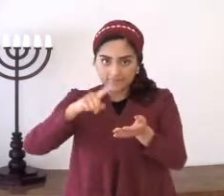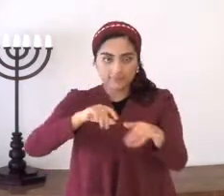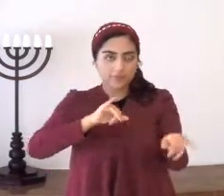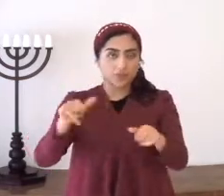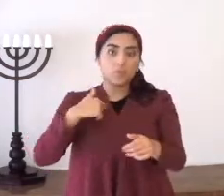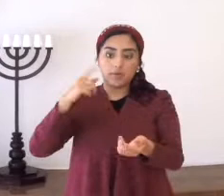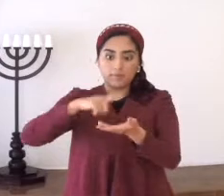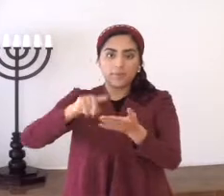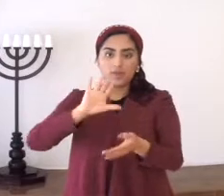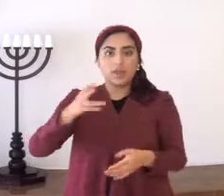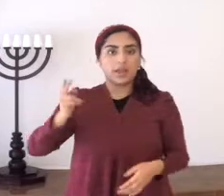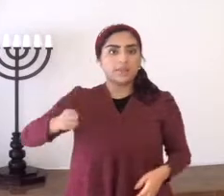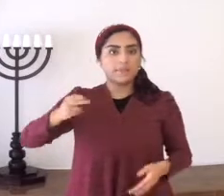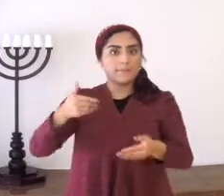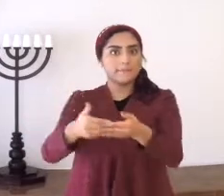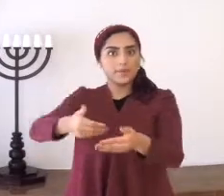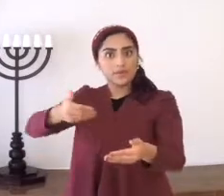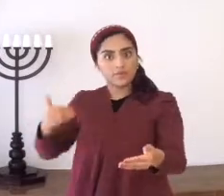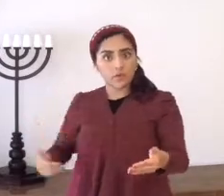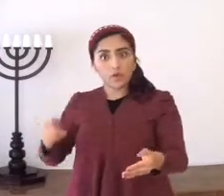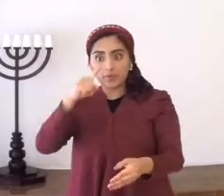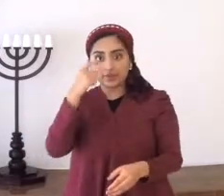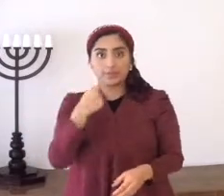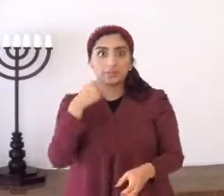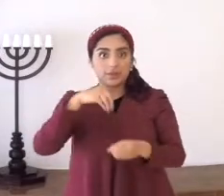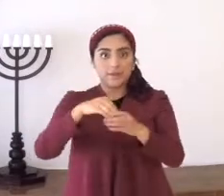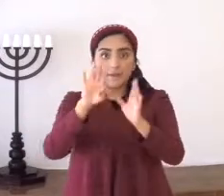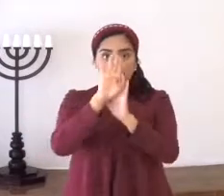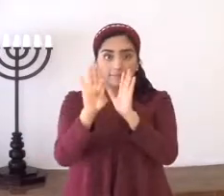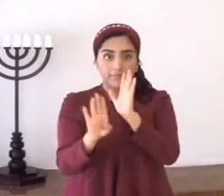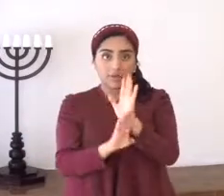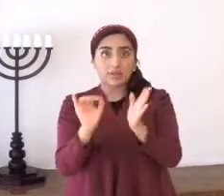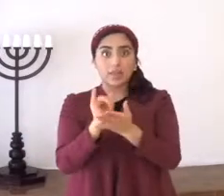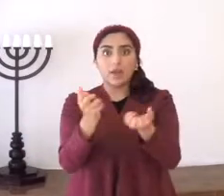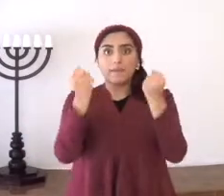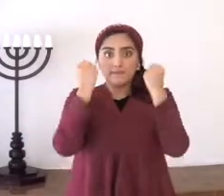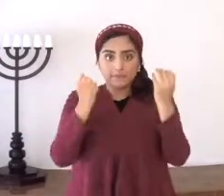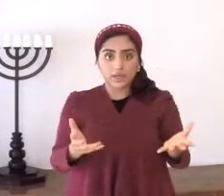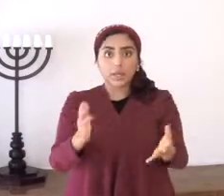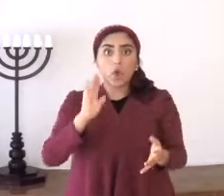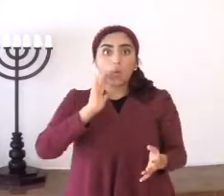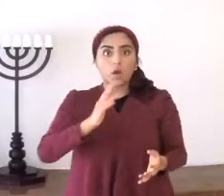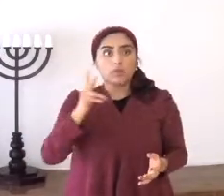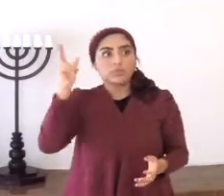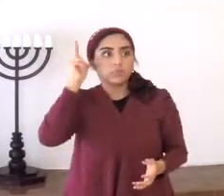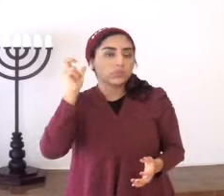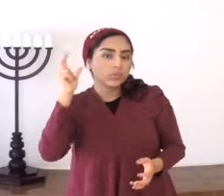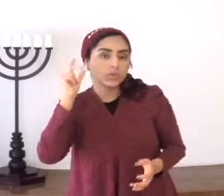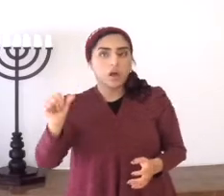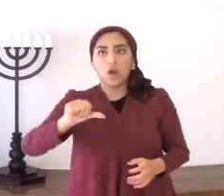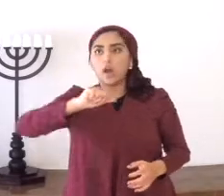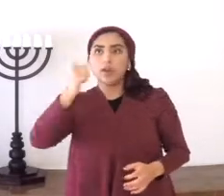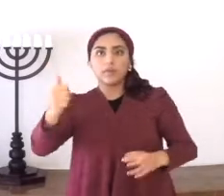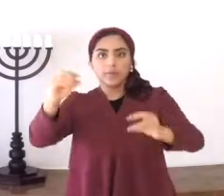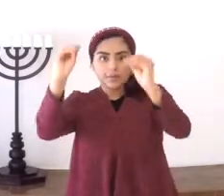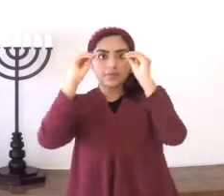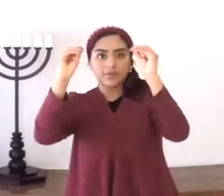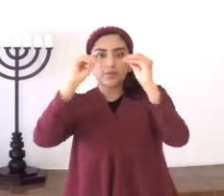Roel le tienes que hacer así. Entonces se revisa el historial, porque dice en la Tanaj que